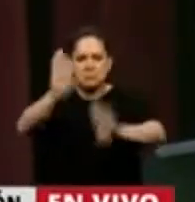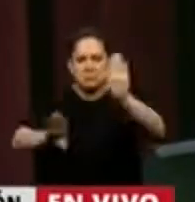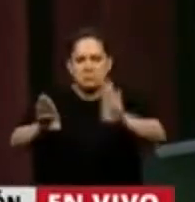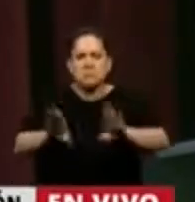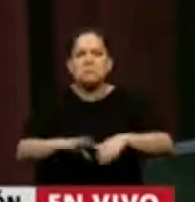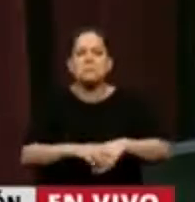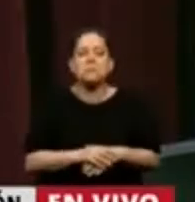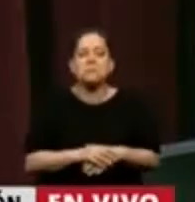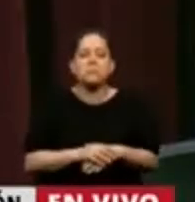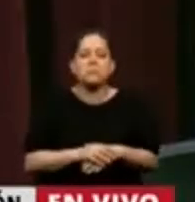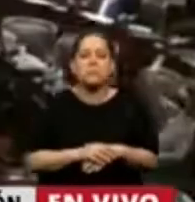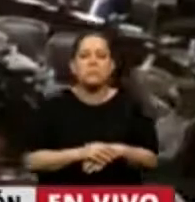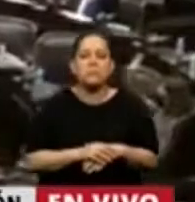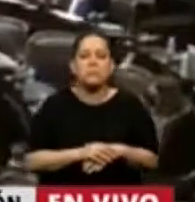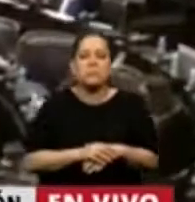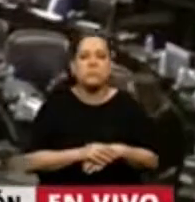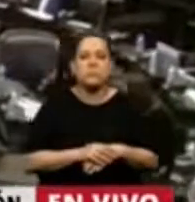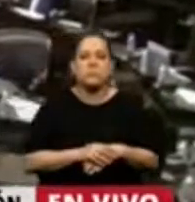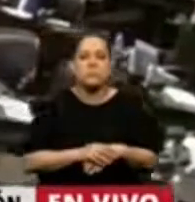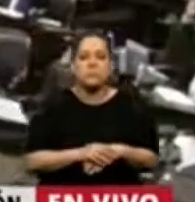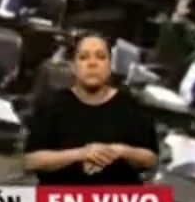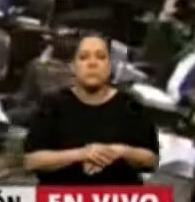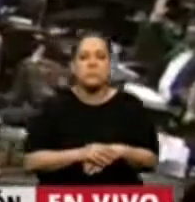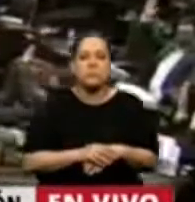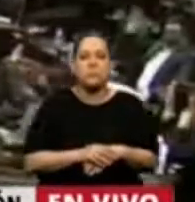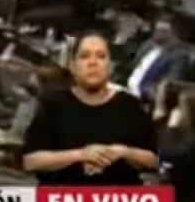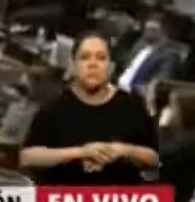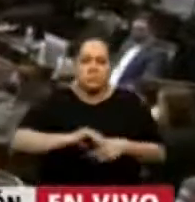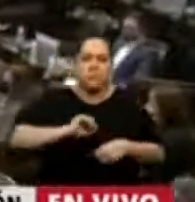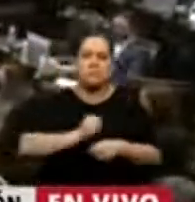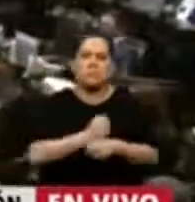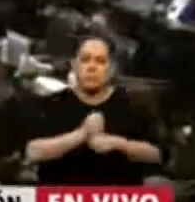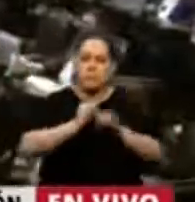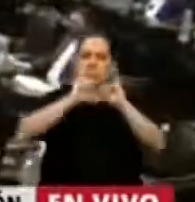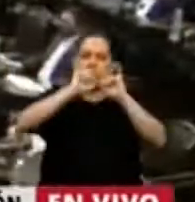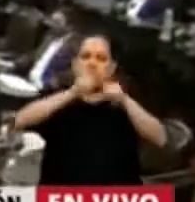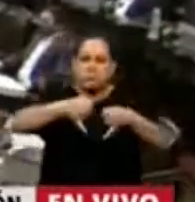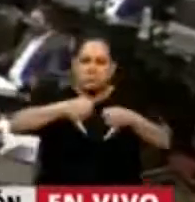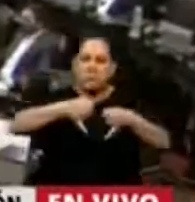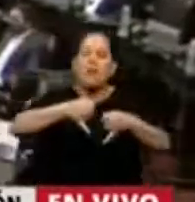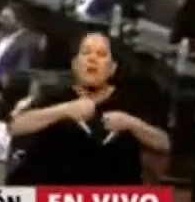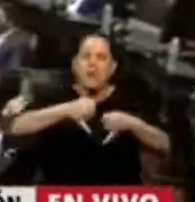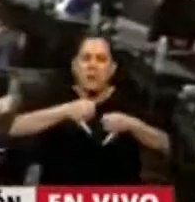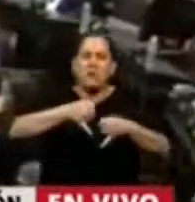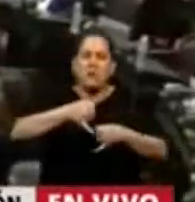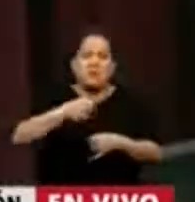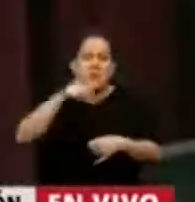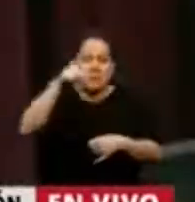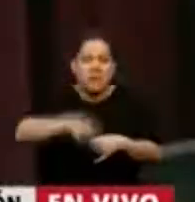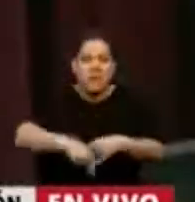sírvanse marcar su voto. Resulta afirmativo, se considera desde este momento...